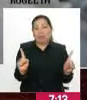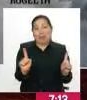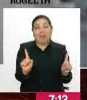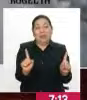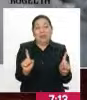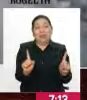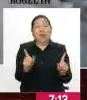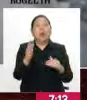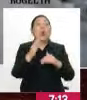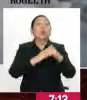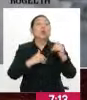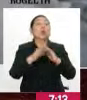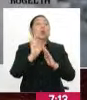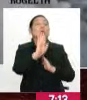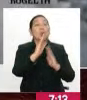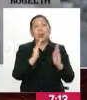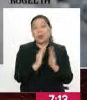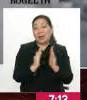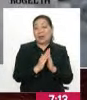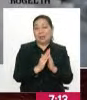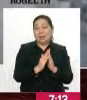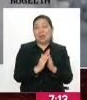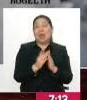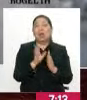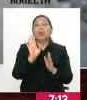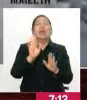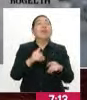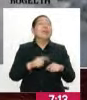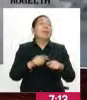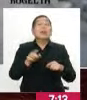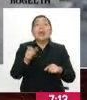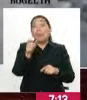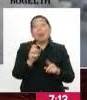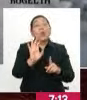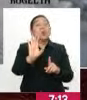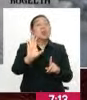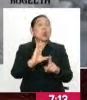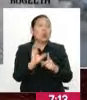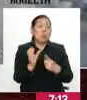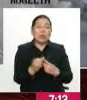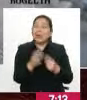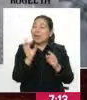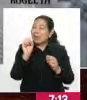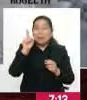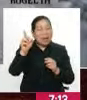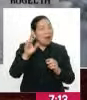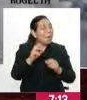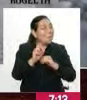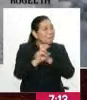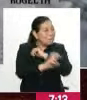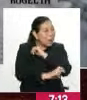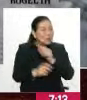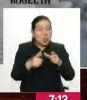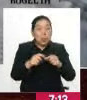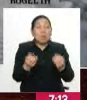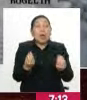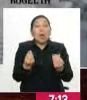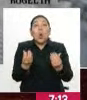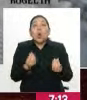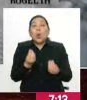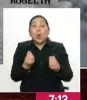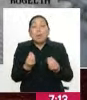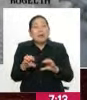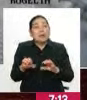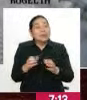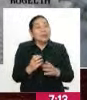caso, eso tiene que ver con la parte cultura, ¿no? Si sabemos que ocurren sismos, tenemos que construir viviendas que sean